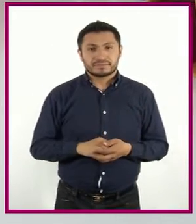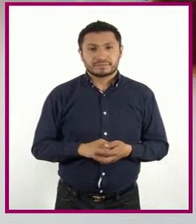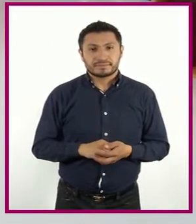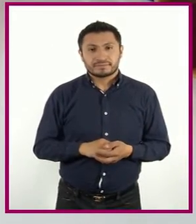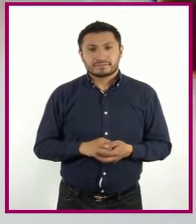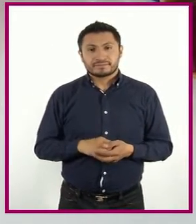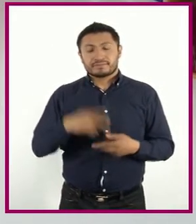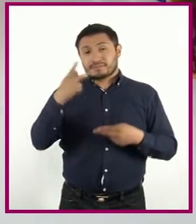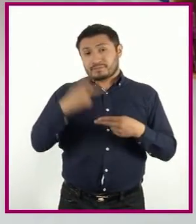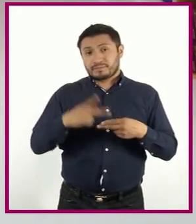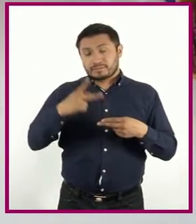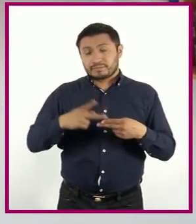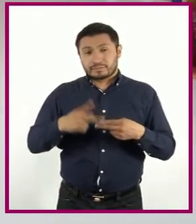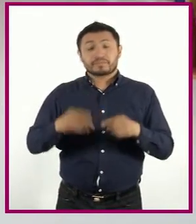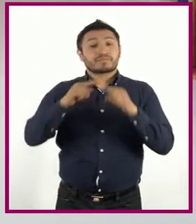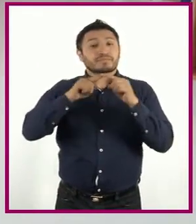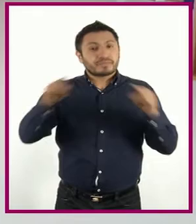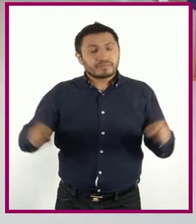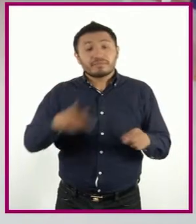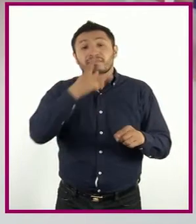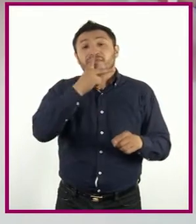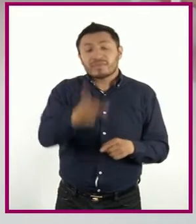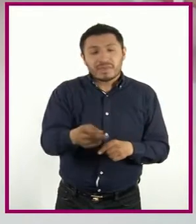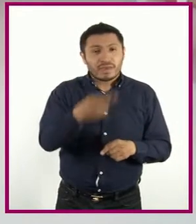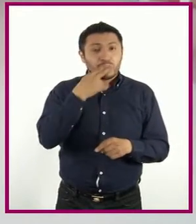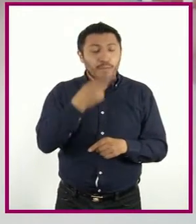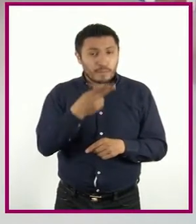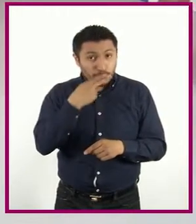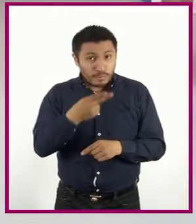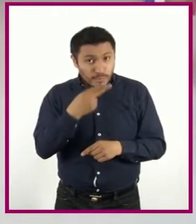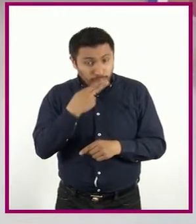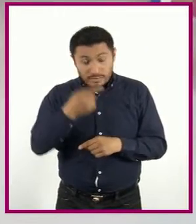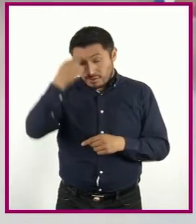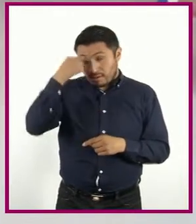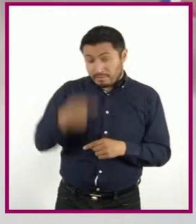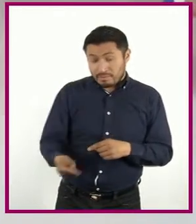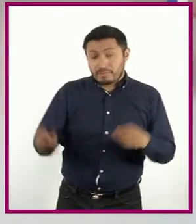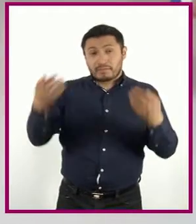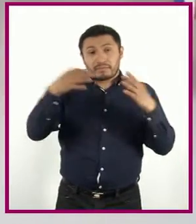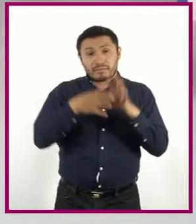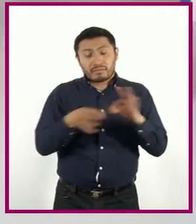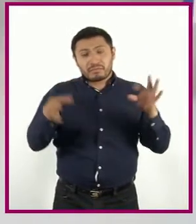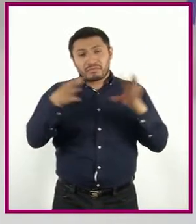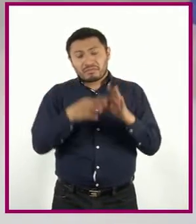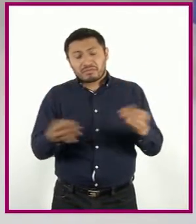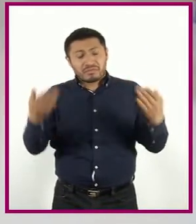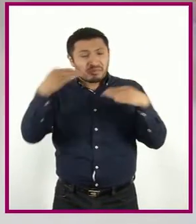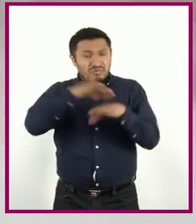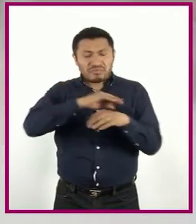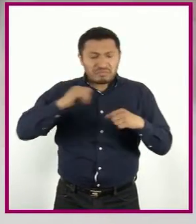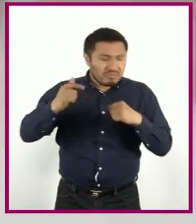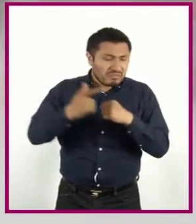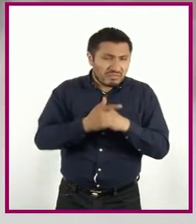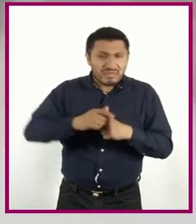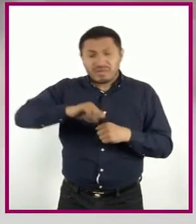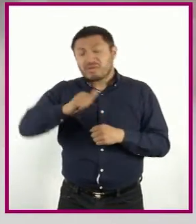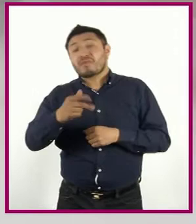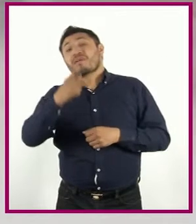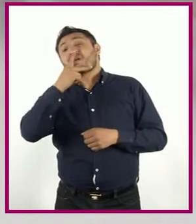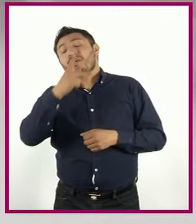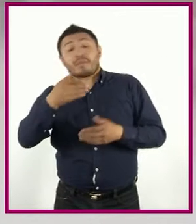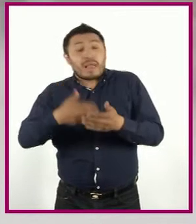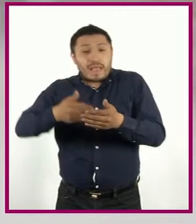Los pronombres son diferentes palabras que utilizamos para señalar o hacer algunas referencias a otras palabras que ya han